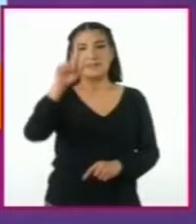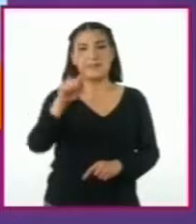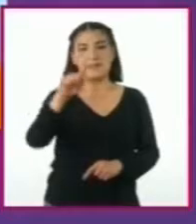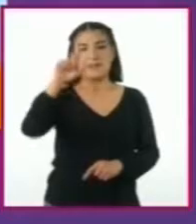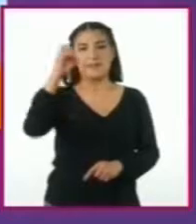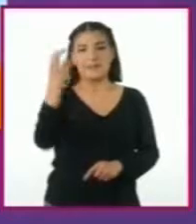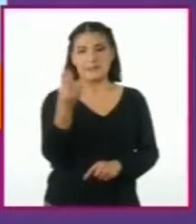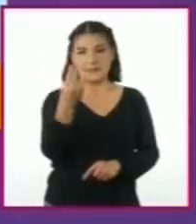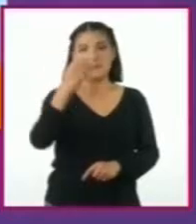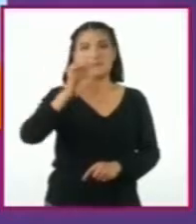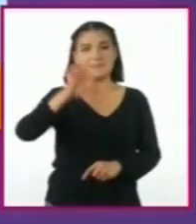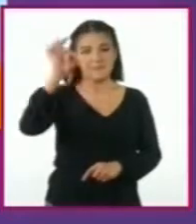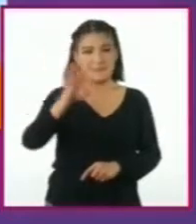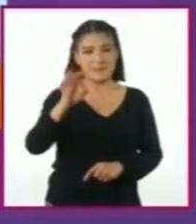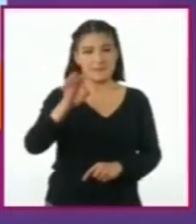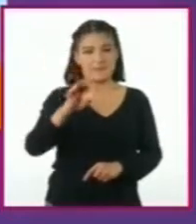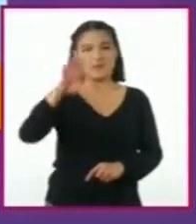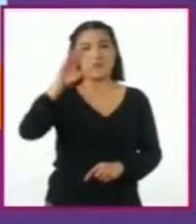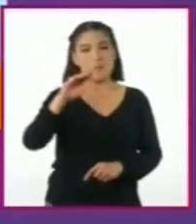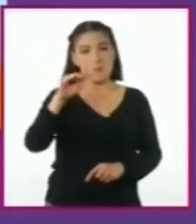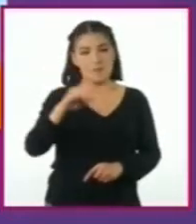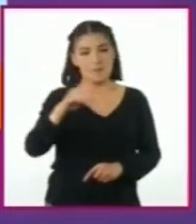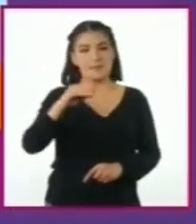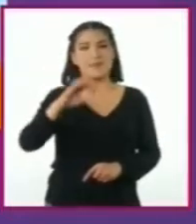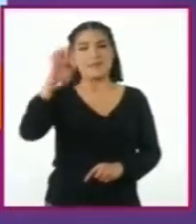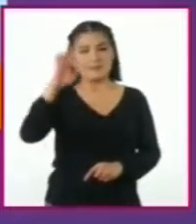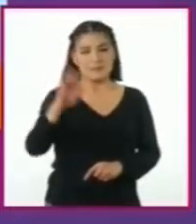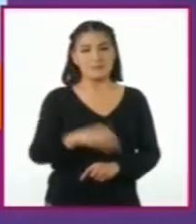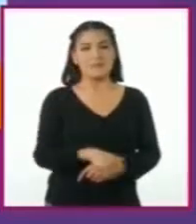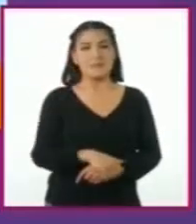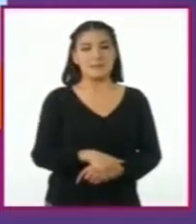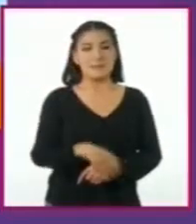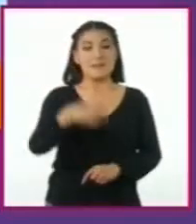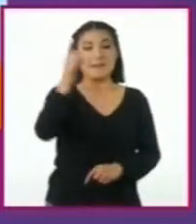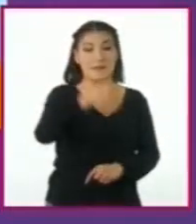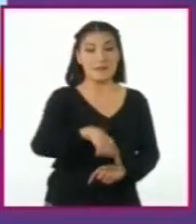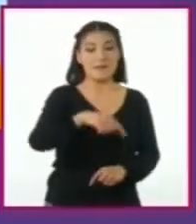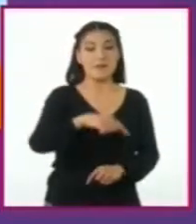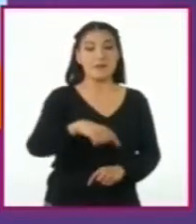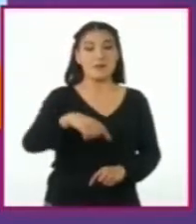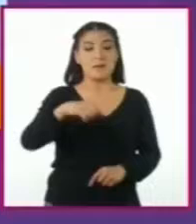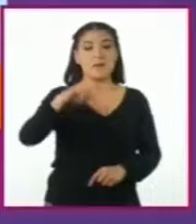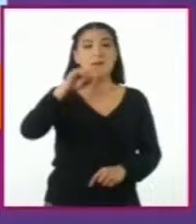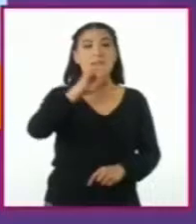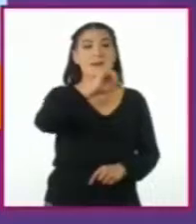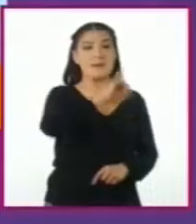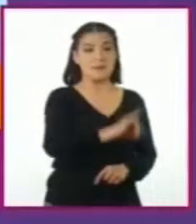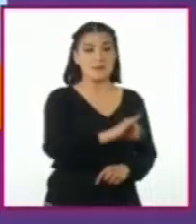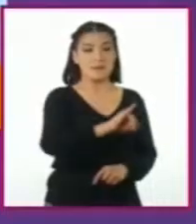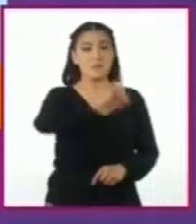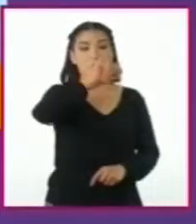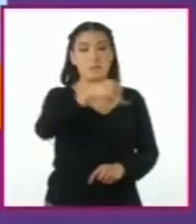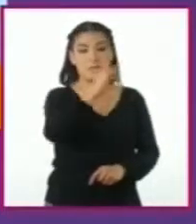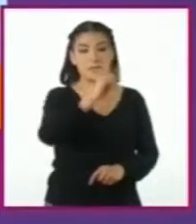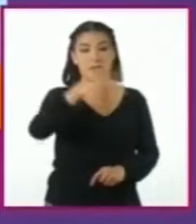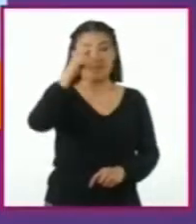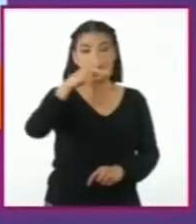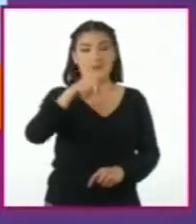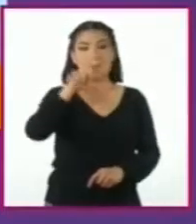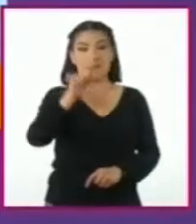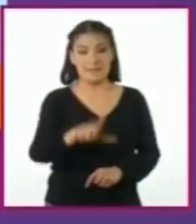63 grados y 90 grados. Los ángulos del cuadrilátero I, J, K,